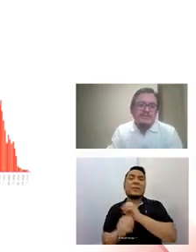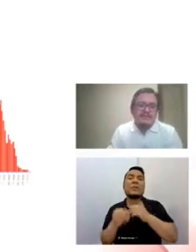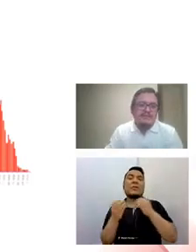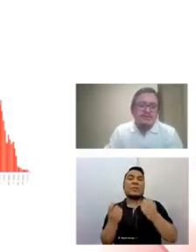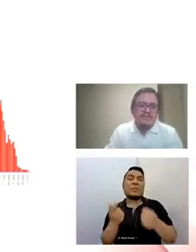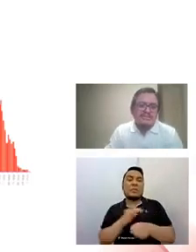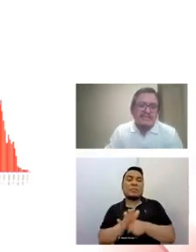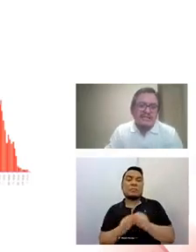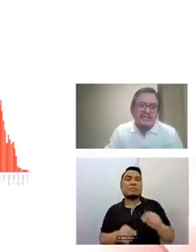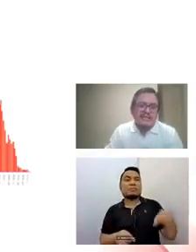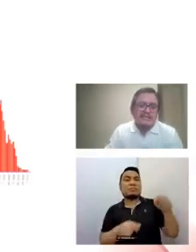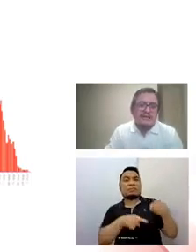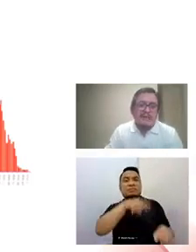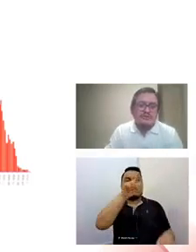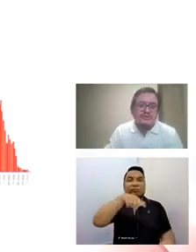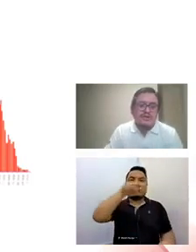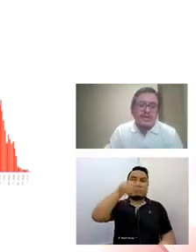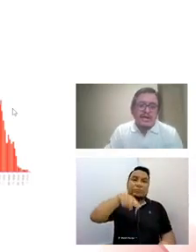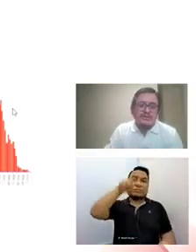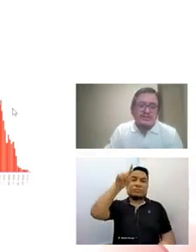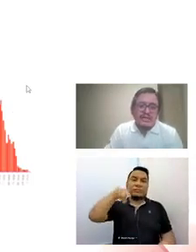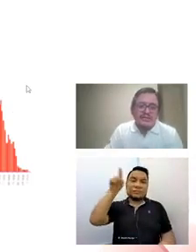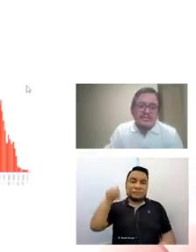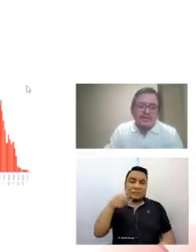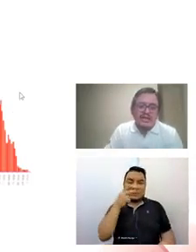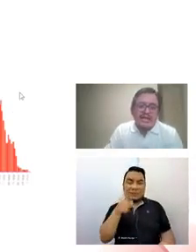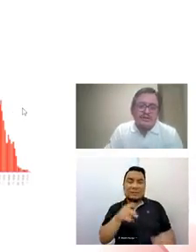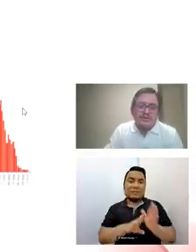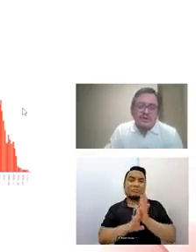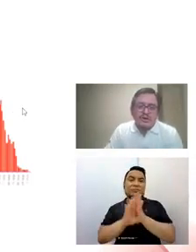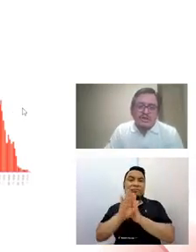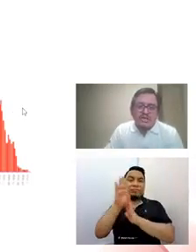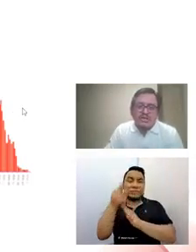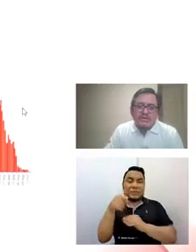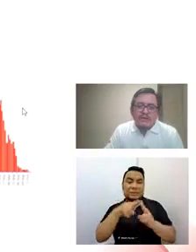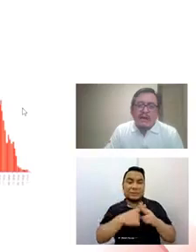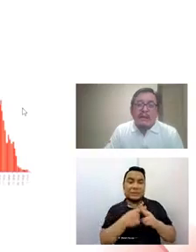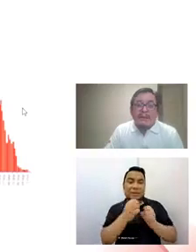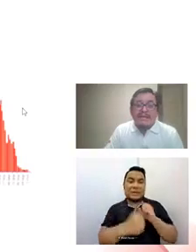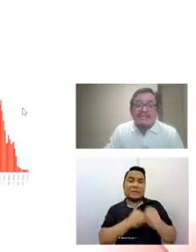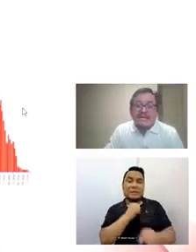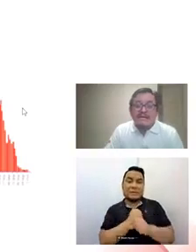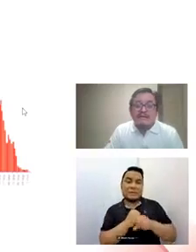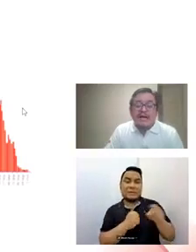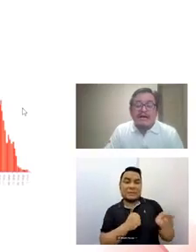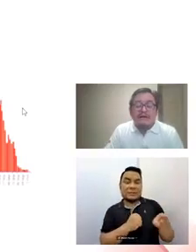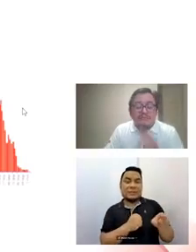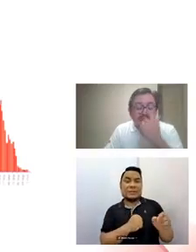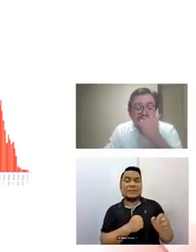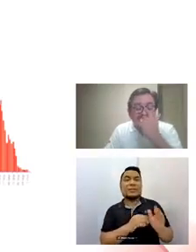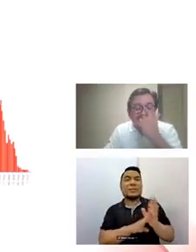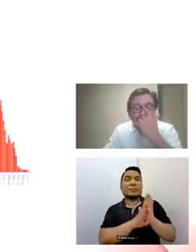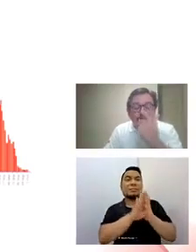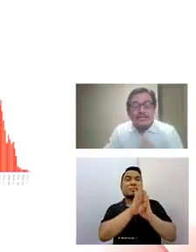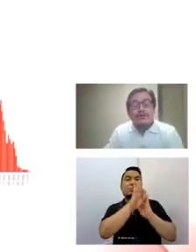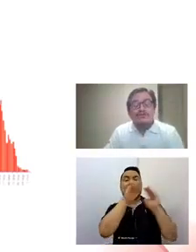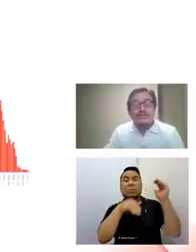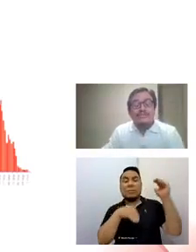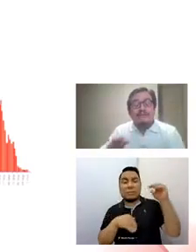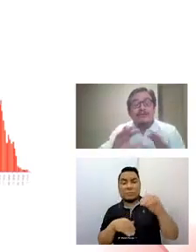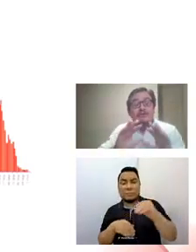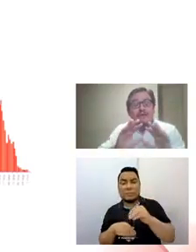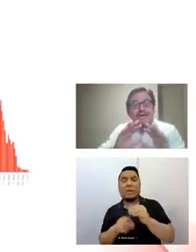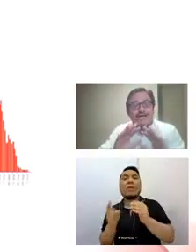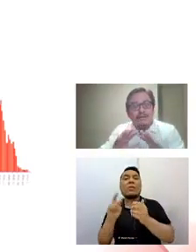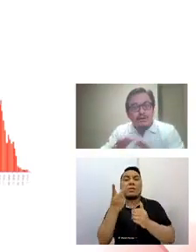las olas. Estas son las olas tan famosas de las que hablamos, ¿no? Esto es al inicio del año y al parecer a fines del año anterior